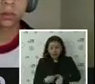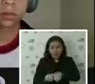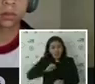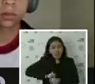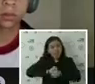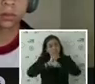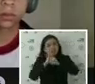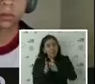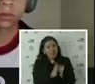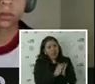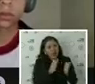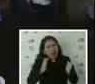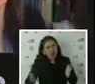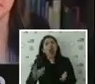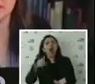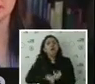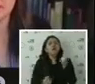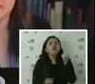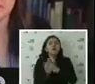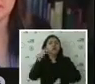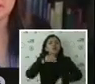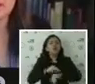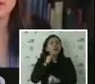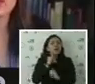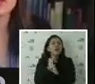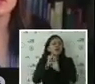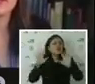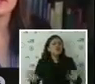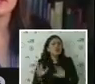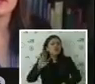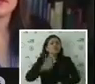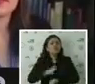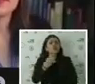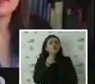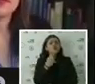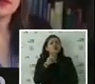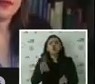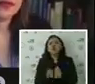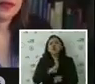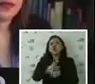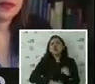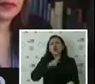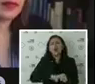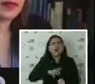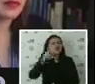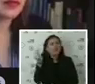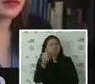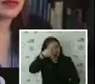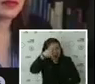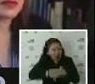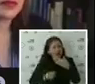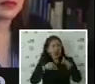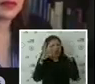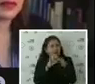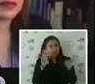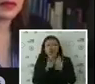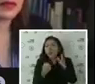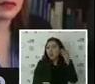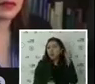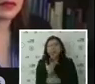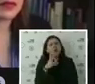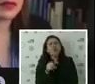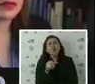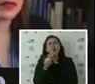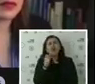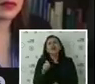pandemia han dado cavidad a la era digital, pero en un sentido cotidiano. No es necesario ahondar en ello como algo innovador,